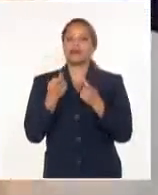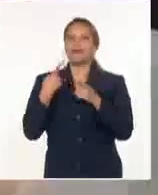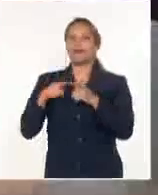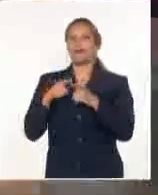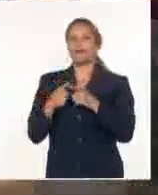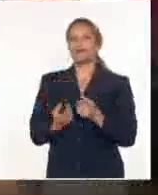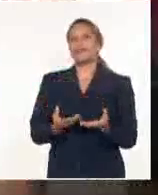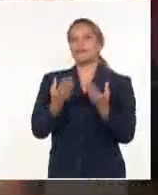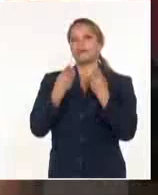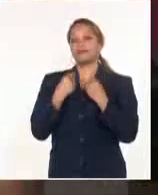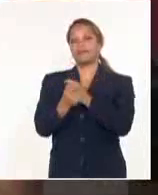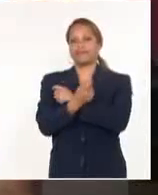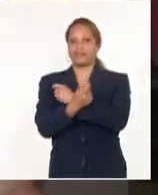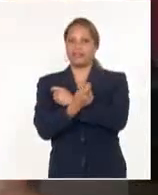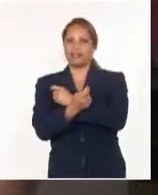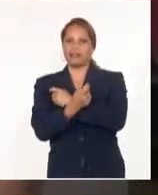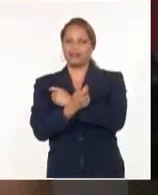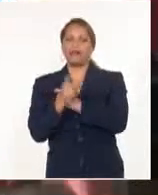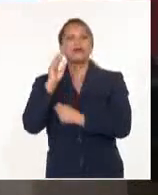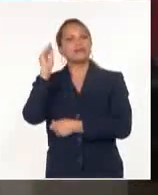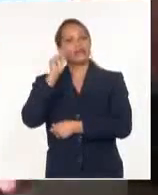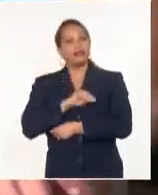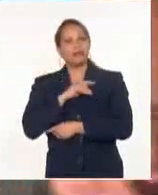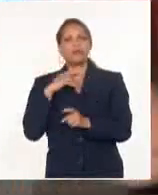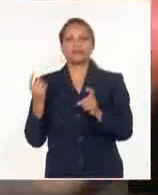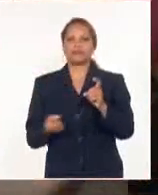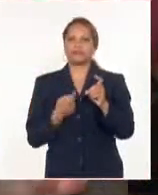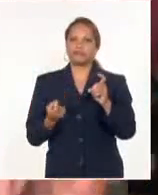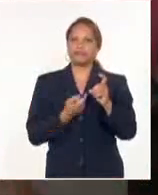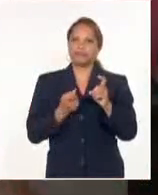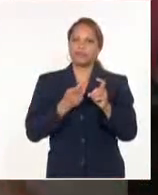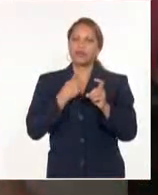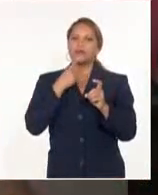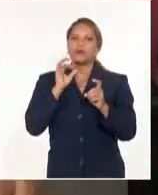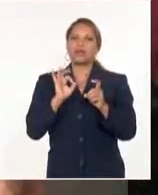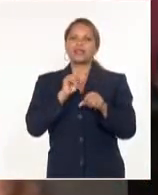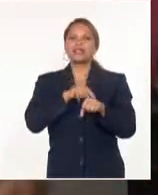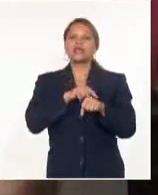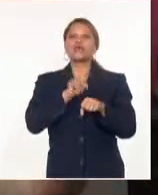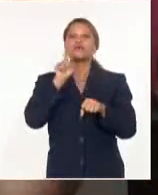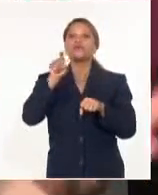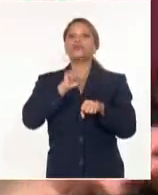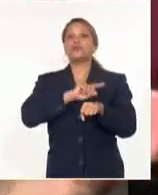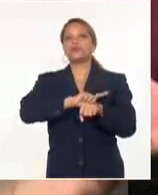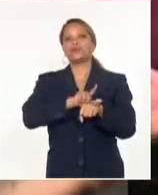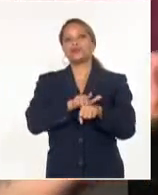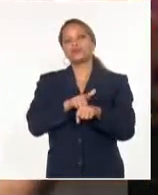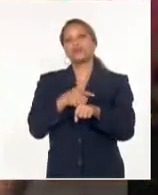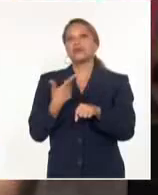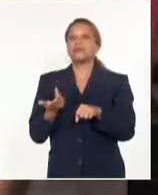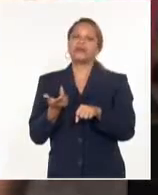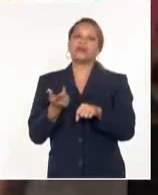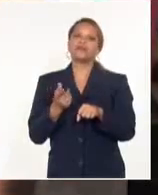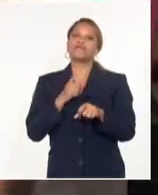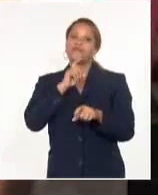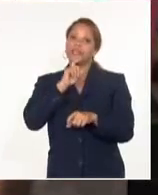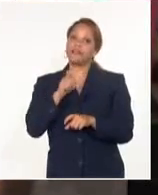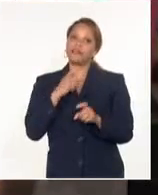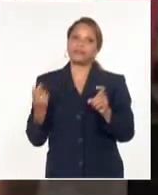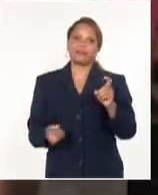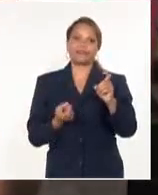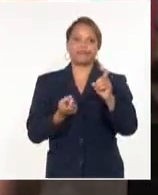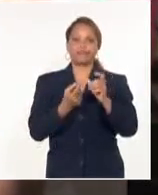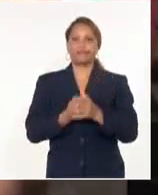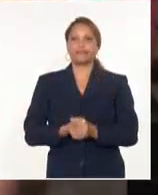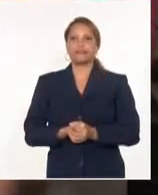planes para completar. Sabemos que luchó como un guerrero hasta el último minuto, pero la batalla fue demasiado difícil. Aunque